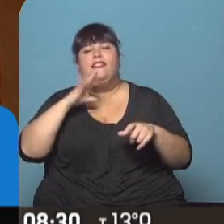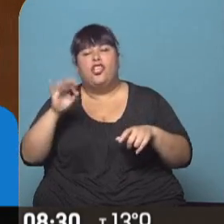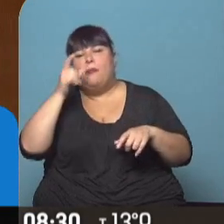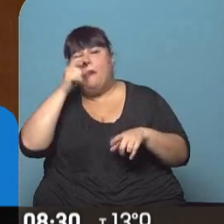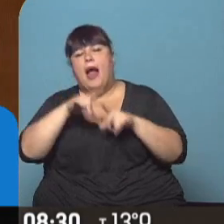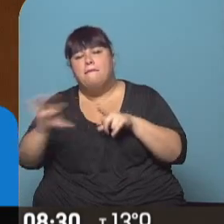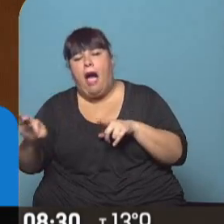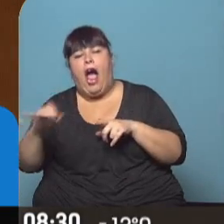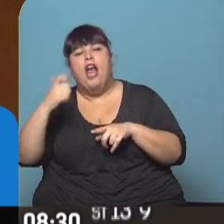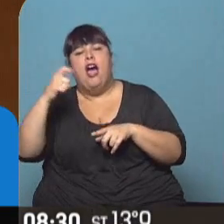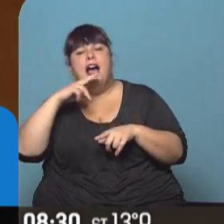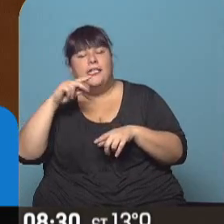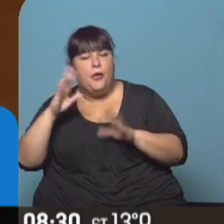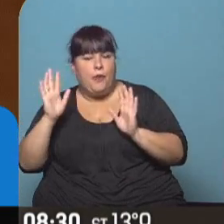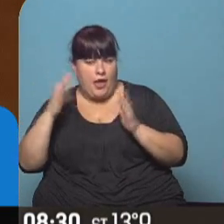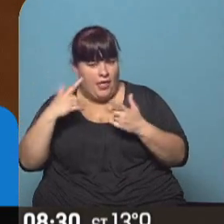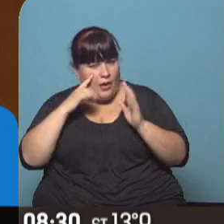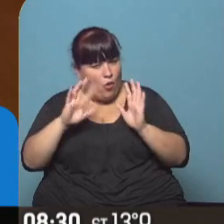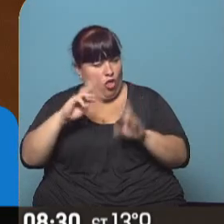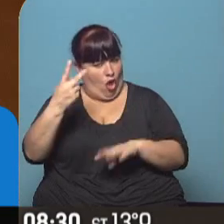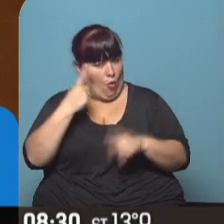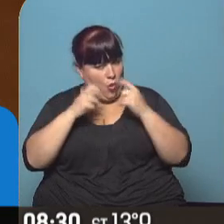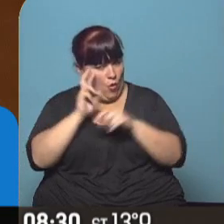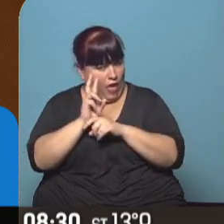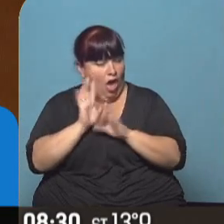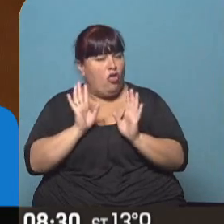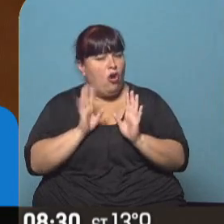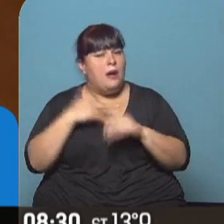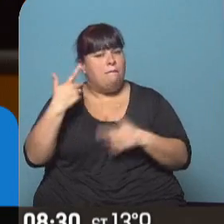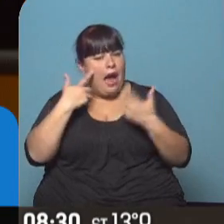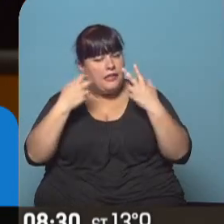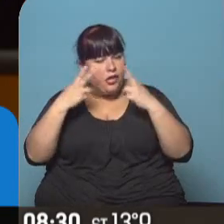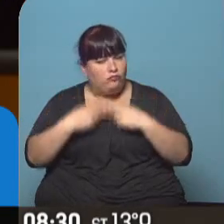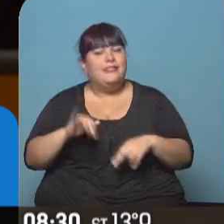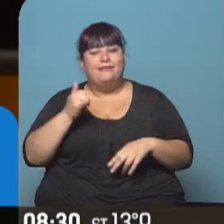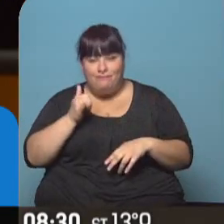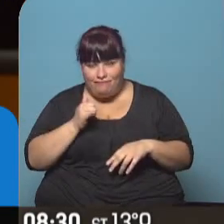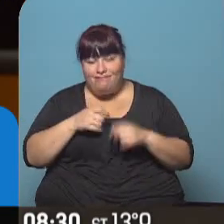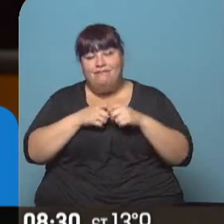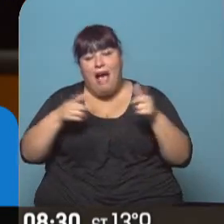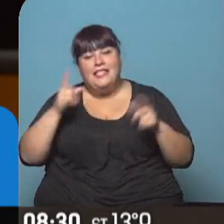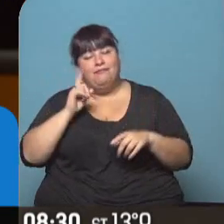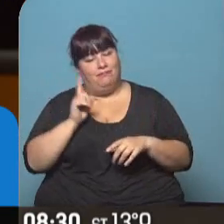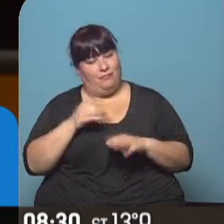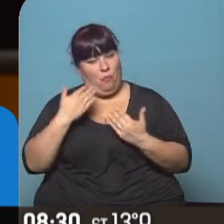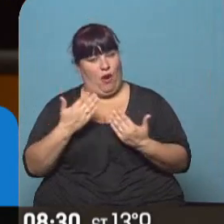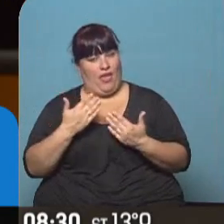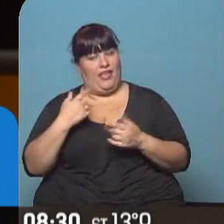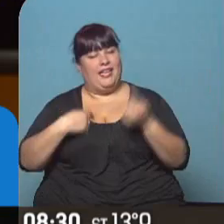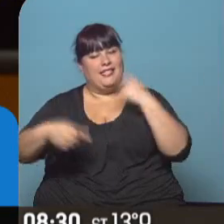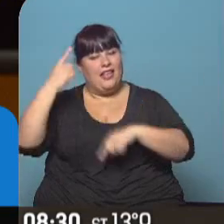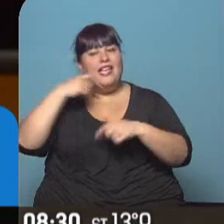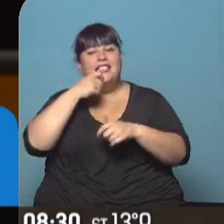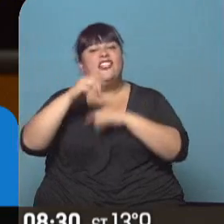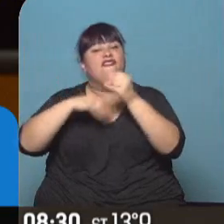padre, un hermano que ha sufrido un ACV, ¿tienen que tener mayor cuidado y hacerse más exámenes? Sí, porque hay un aumento del riesgo de accidente cerebrovascular si